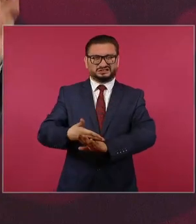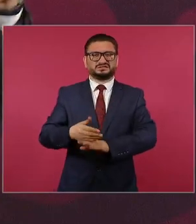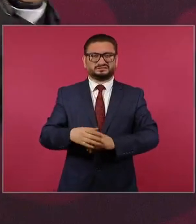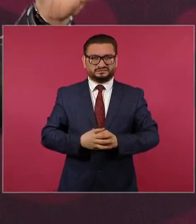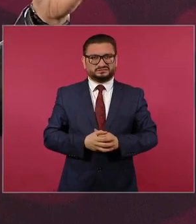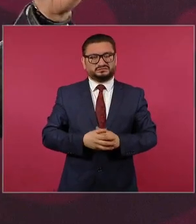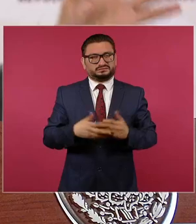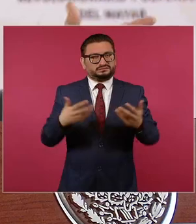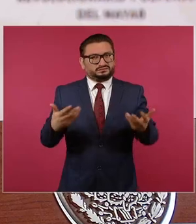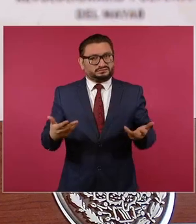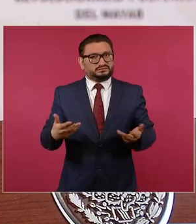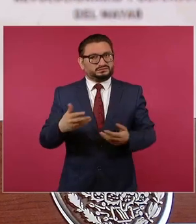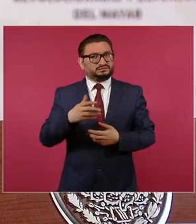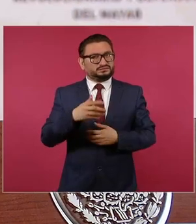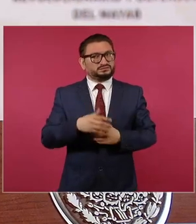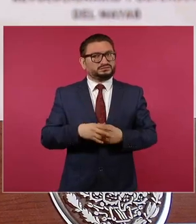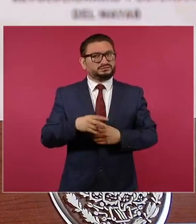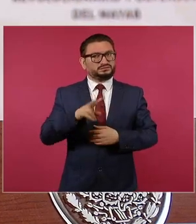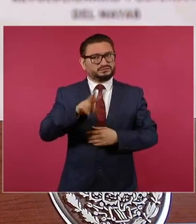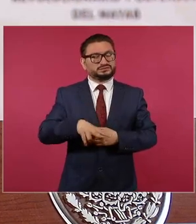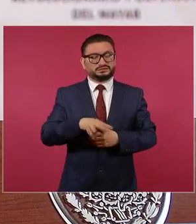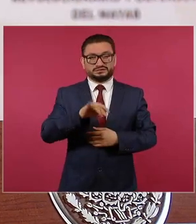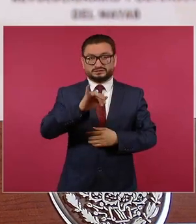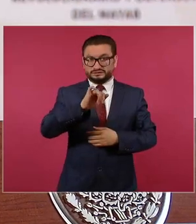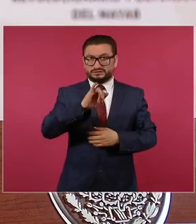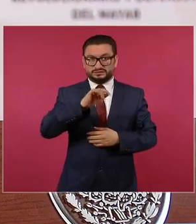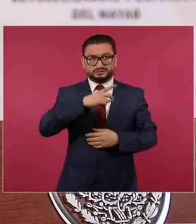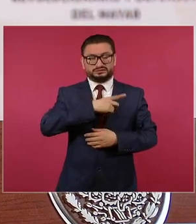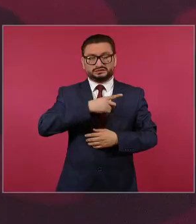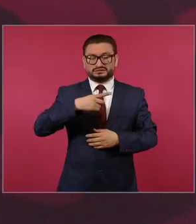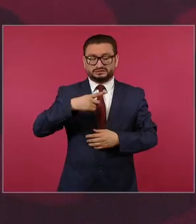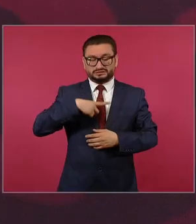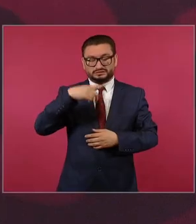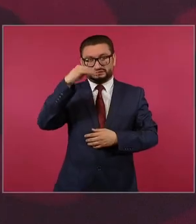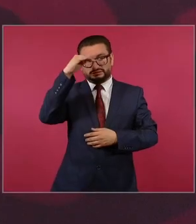Y sí tienen que pensarle,